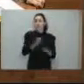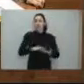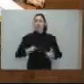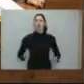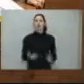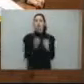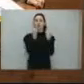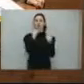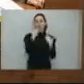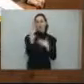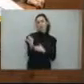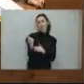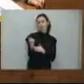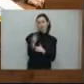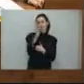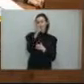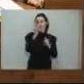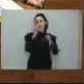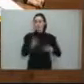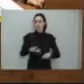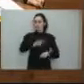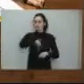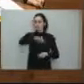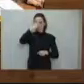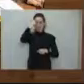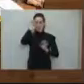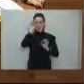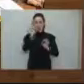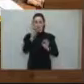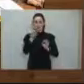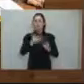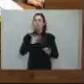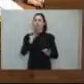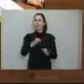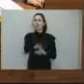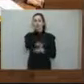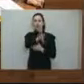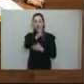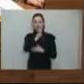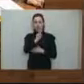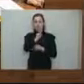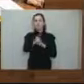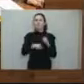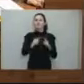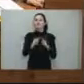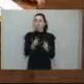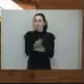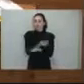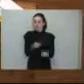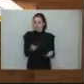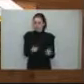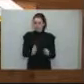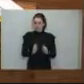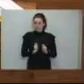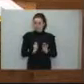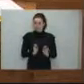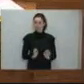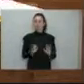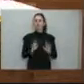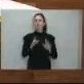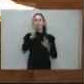esos recursos de la forma que razonablemente se pueda interpretar y entender como más adecuada. Pero,